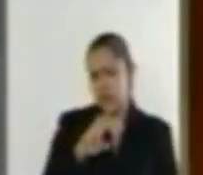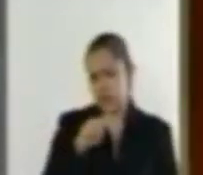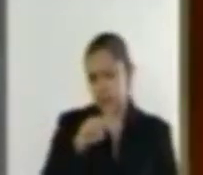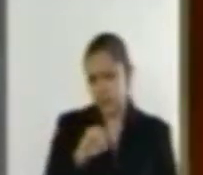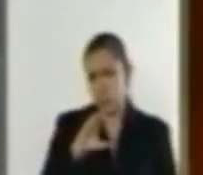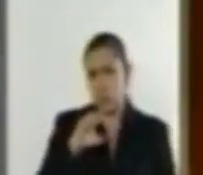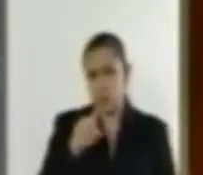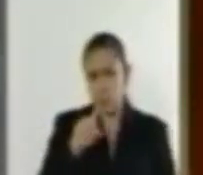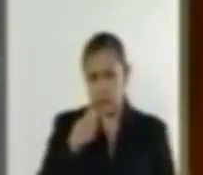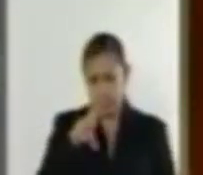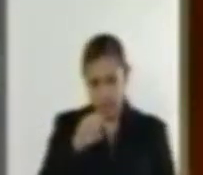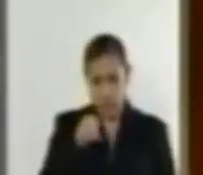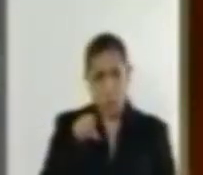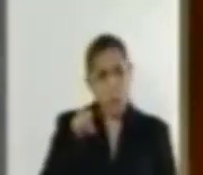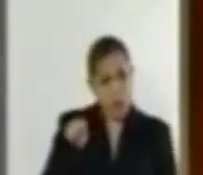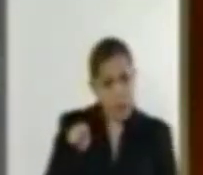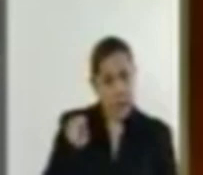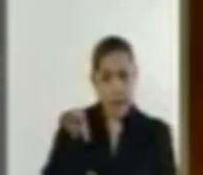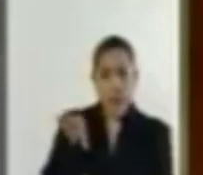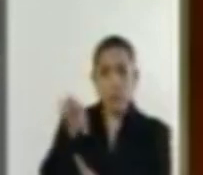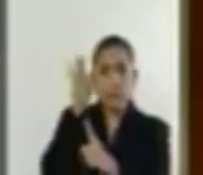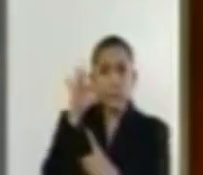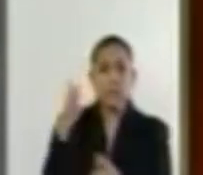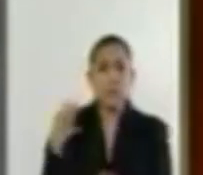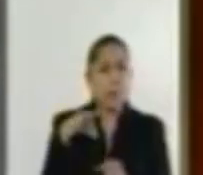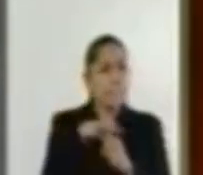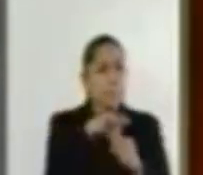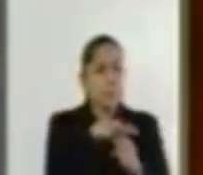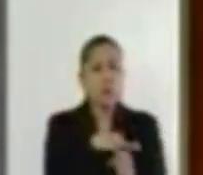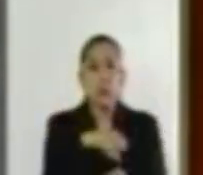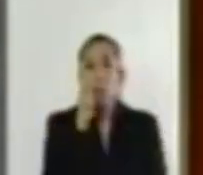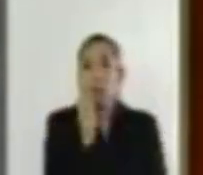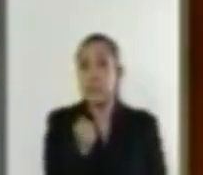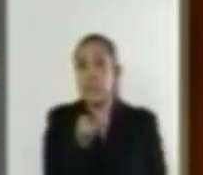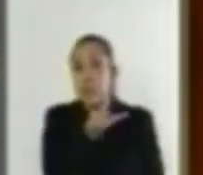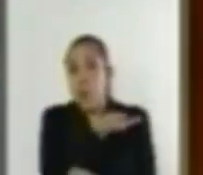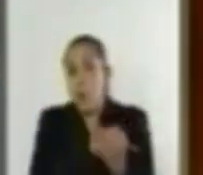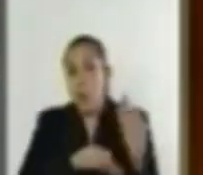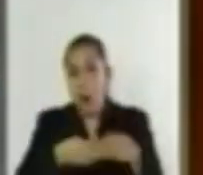lo que parece está por suceder. Ernesto, ¿estarás de acuerdo?